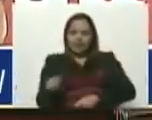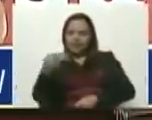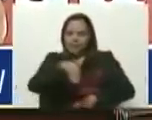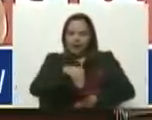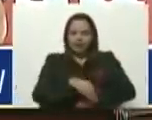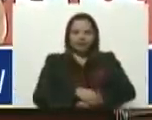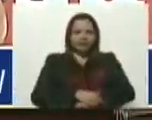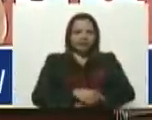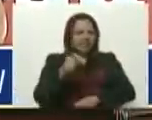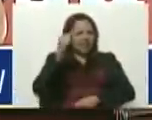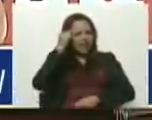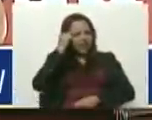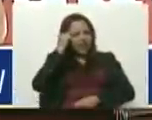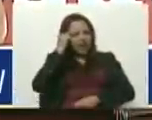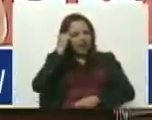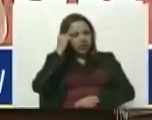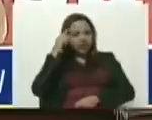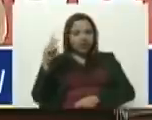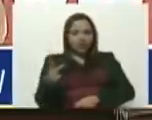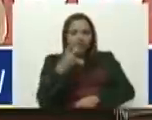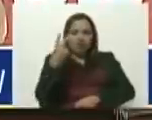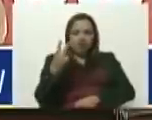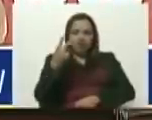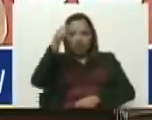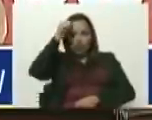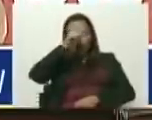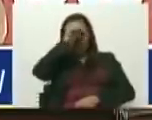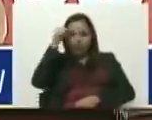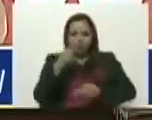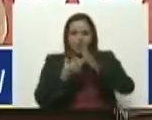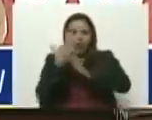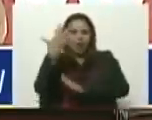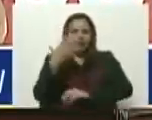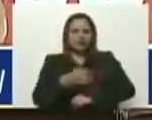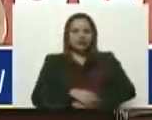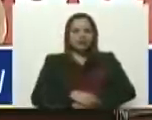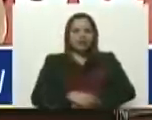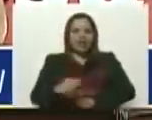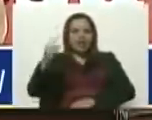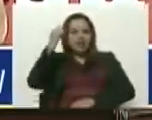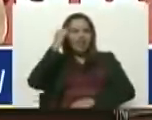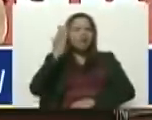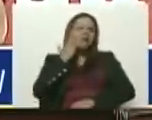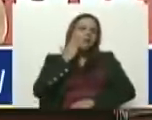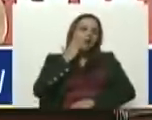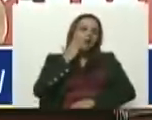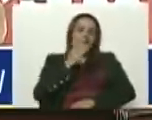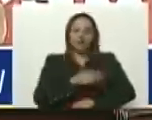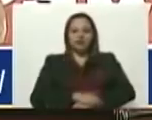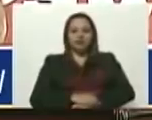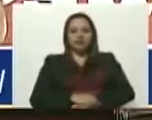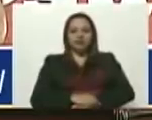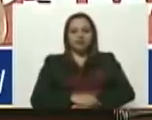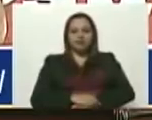el día segundo domingo de este mes de mayo es el día de la madre